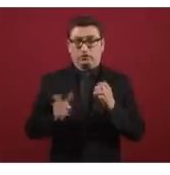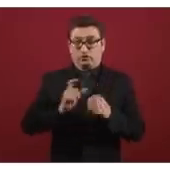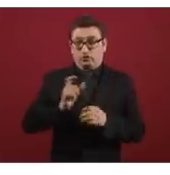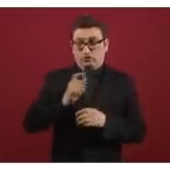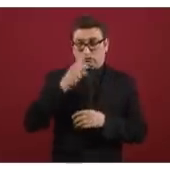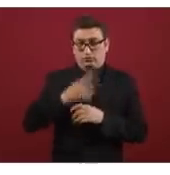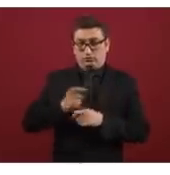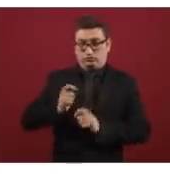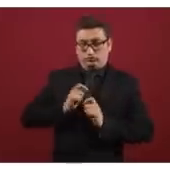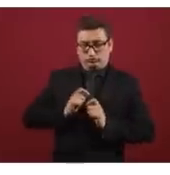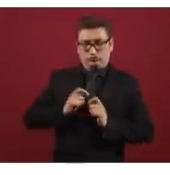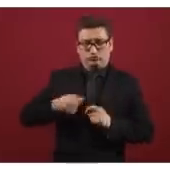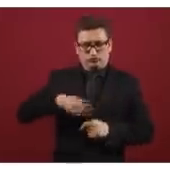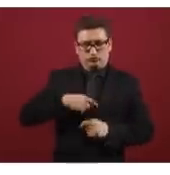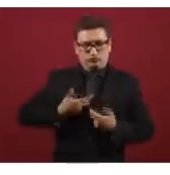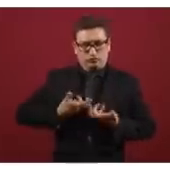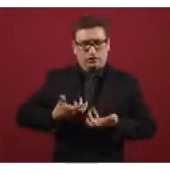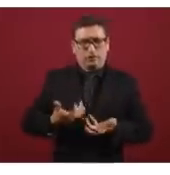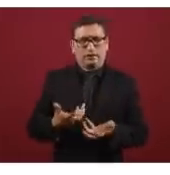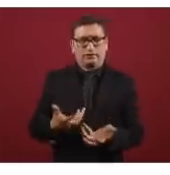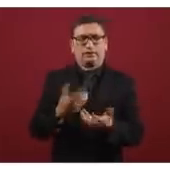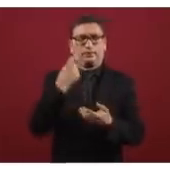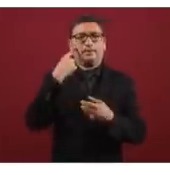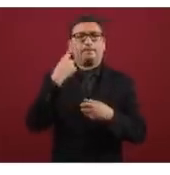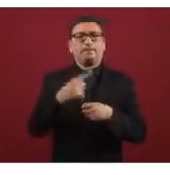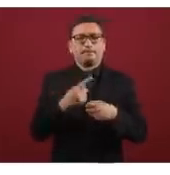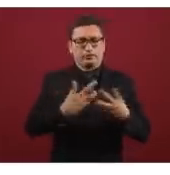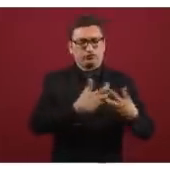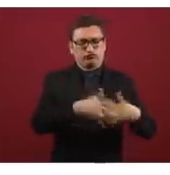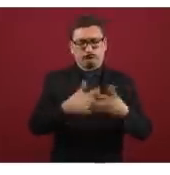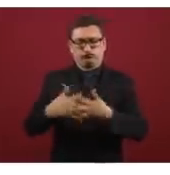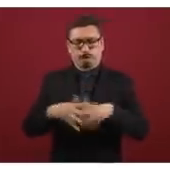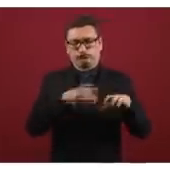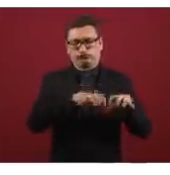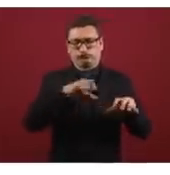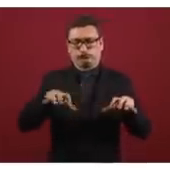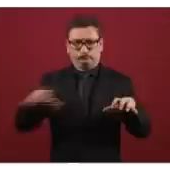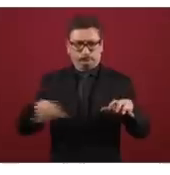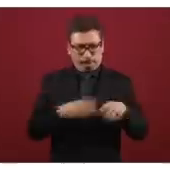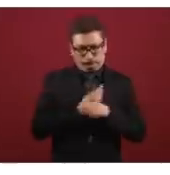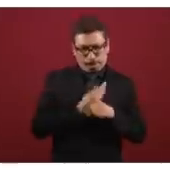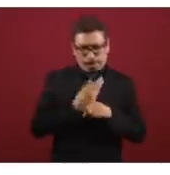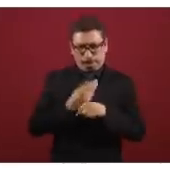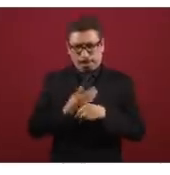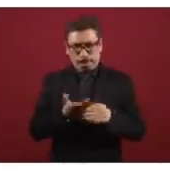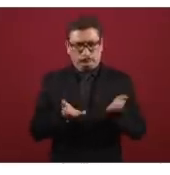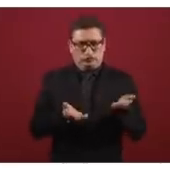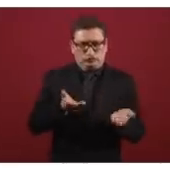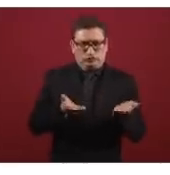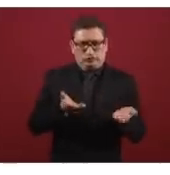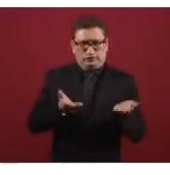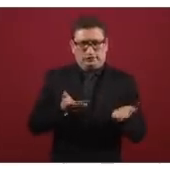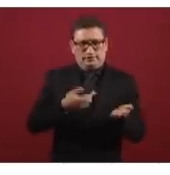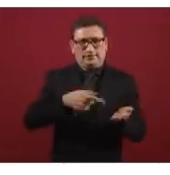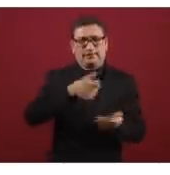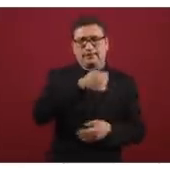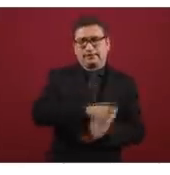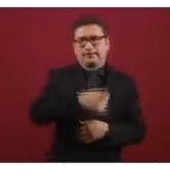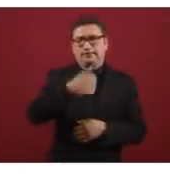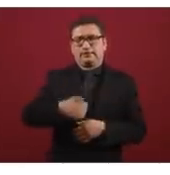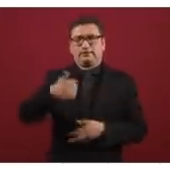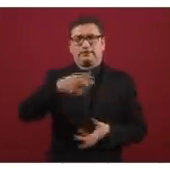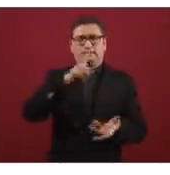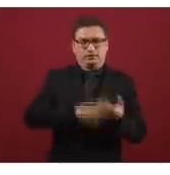tomar acciones para estabilizar las refinerías, empezar a meterles a cada una